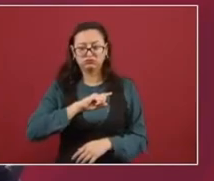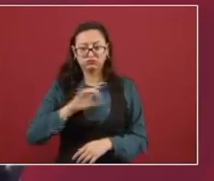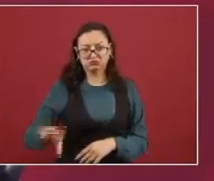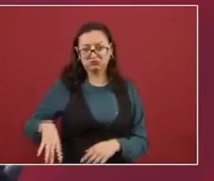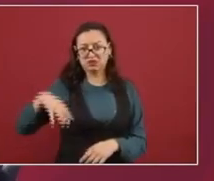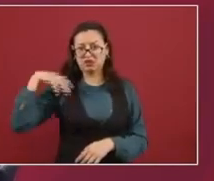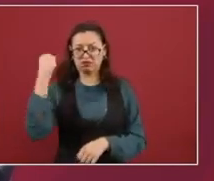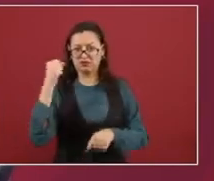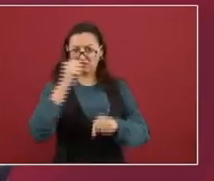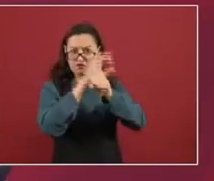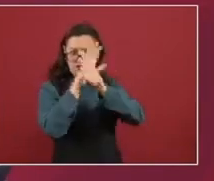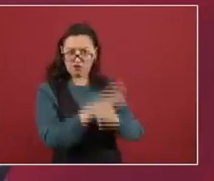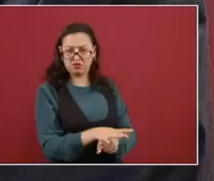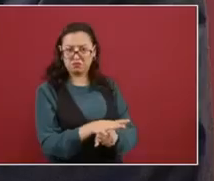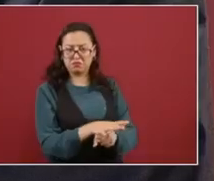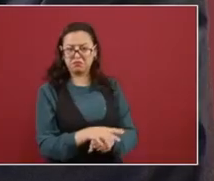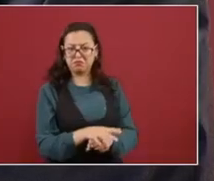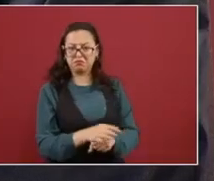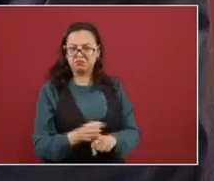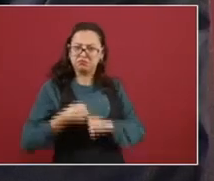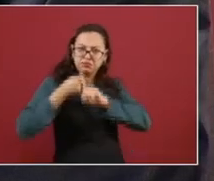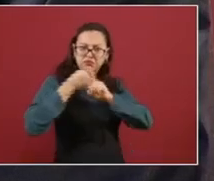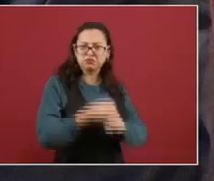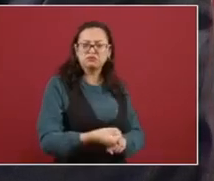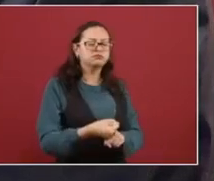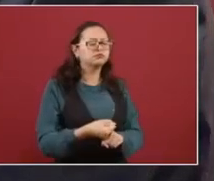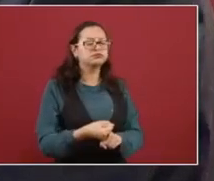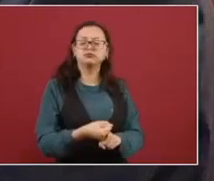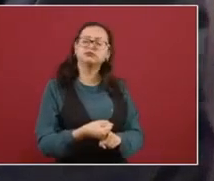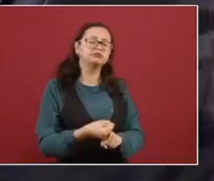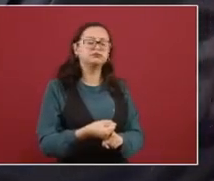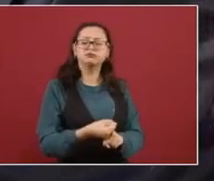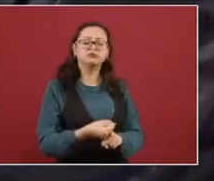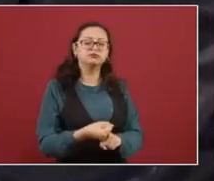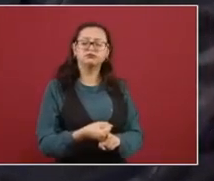utilizar la fuerza, no va a haber represión,